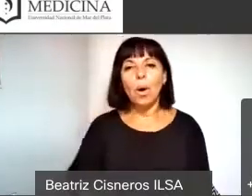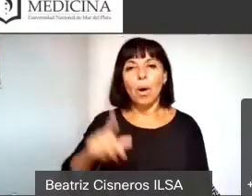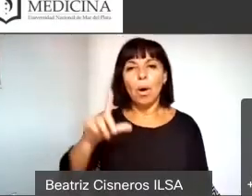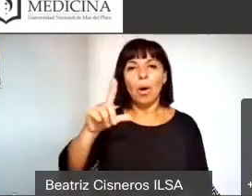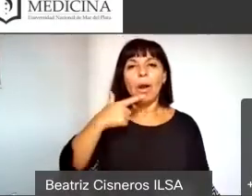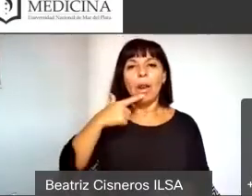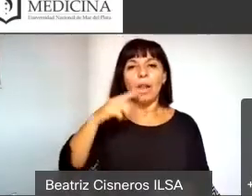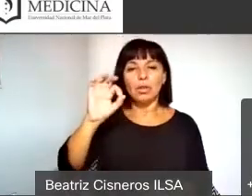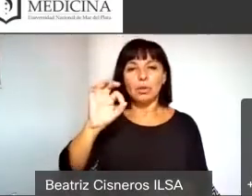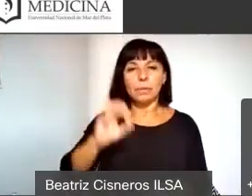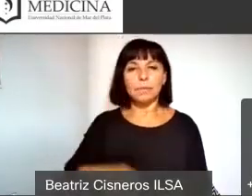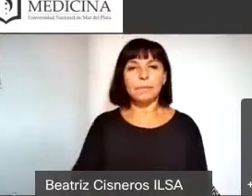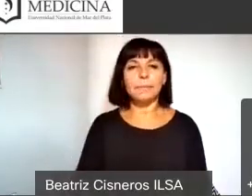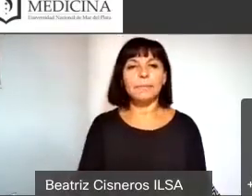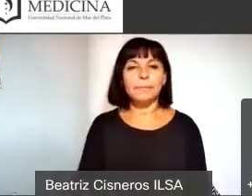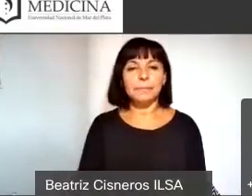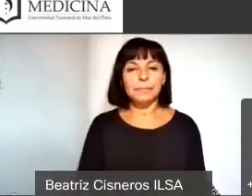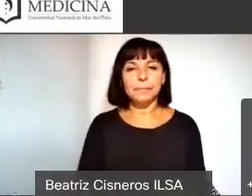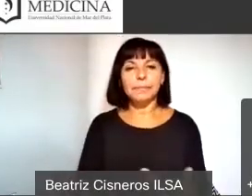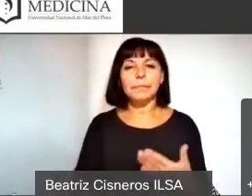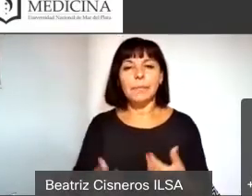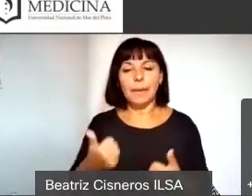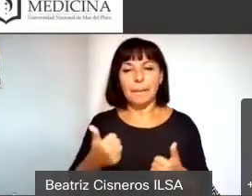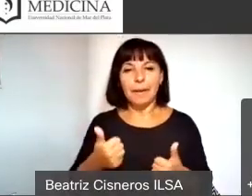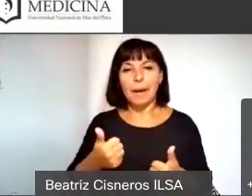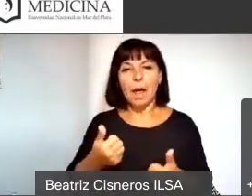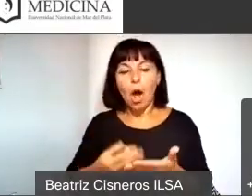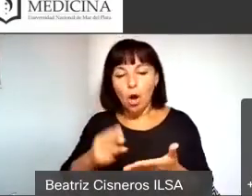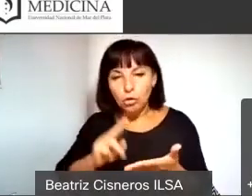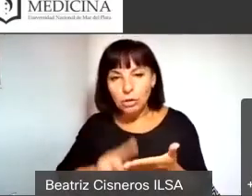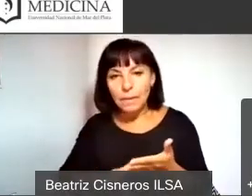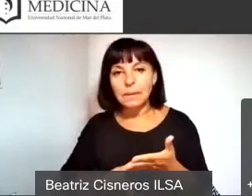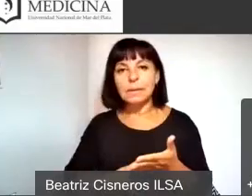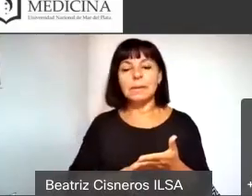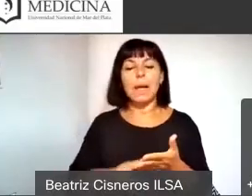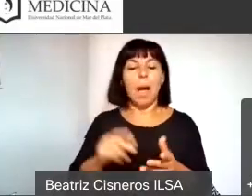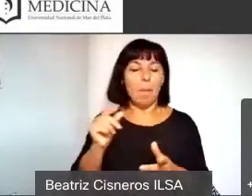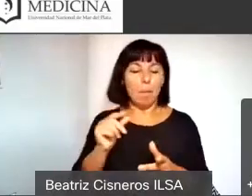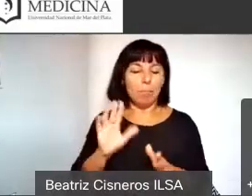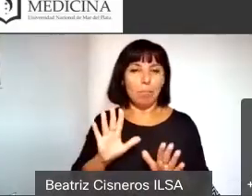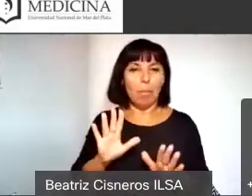los chicos. Ah, perfecto, muchas Porque gracias. estaba Muchas contestando. gracias. Ah, poquito, bueno, poquito.